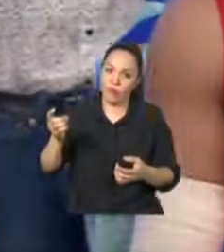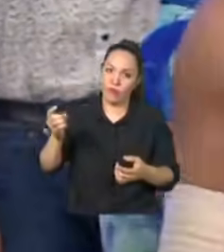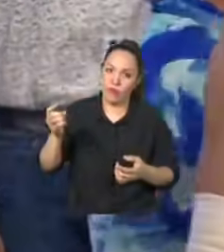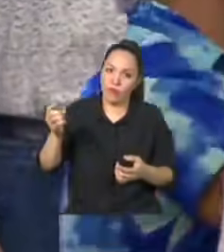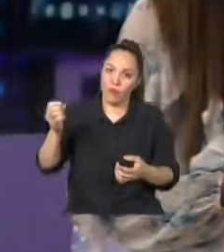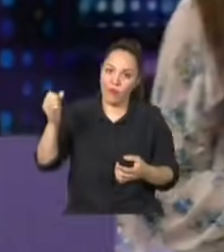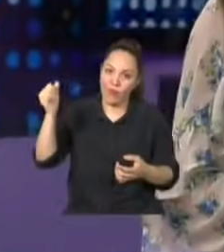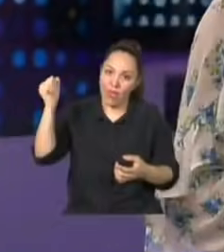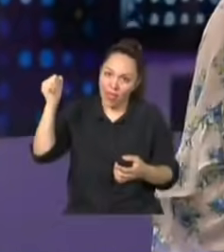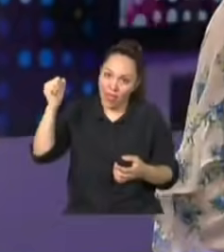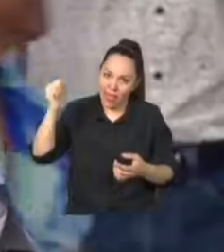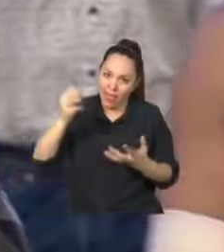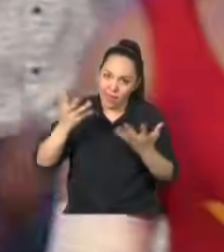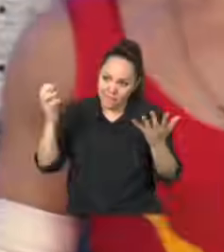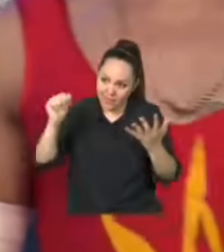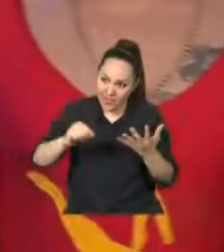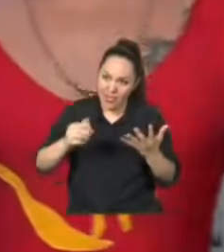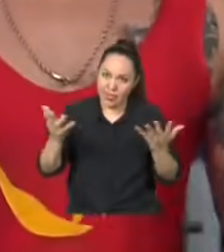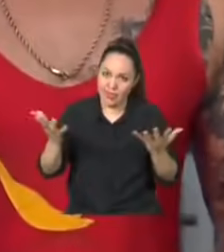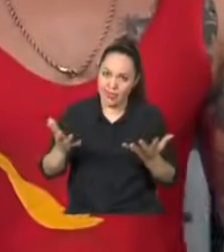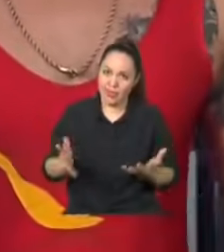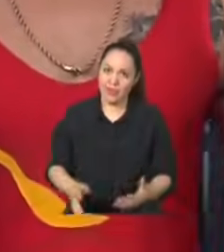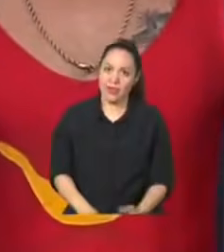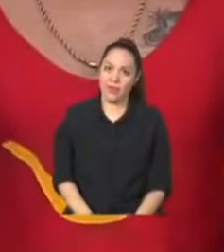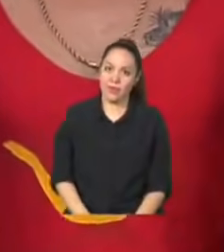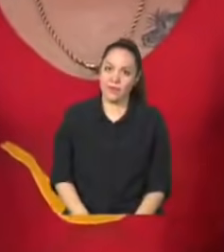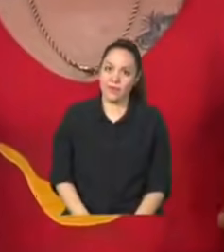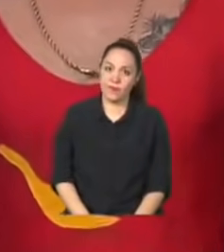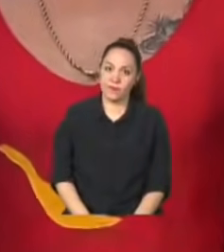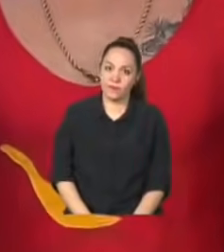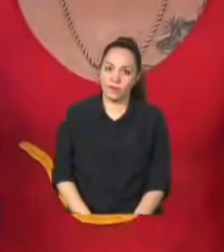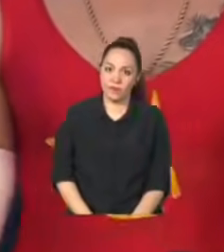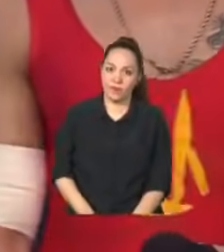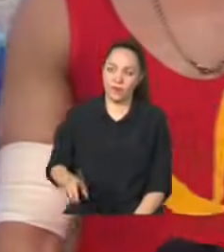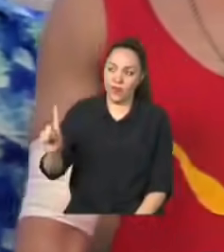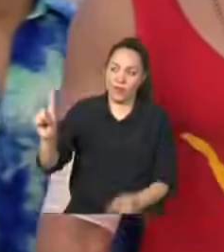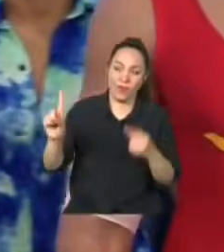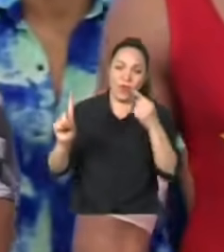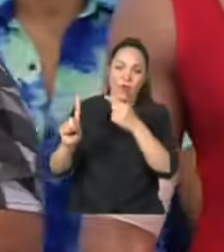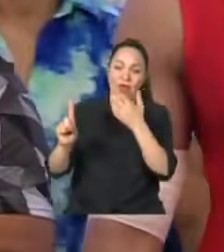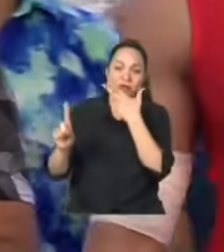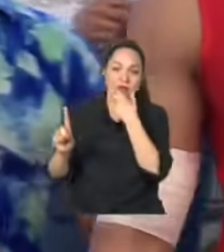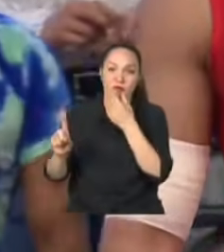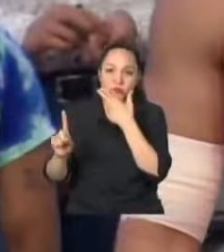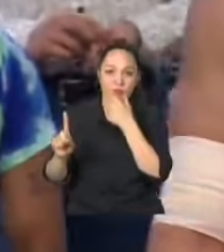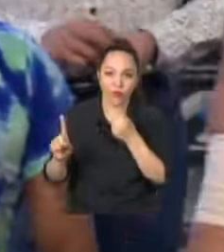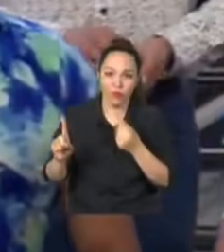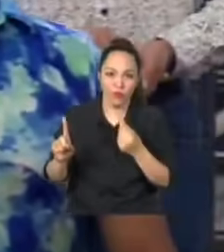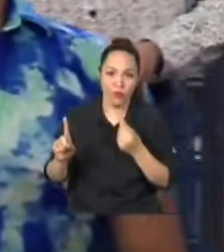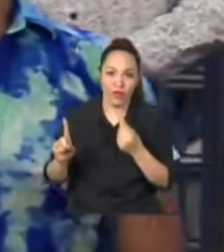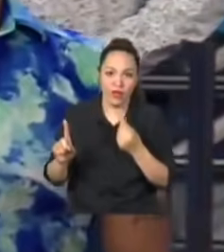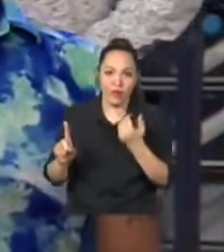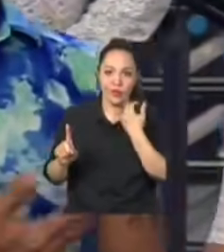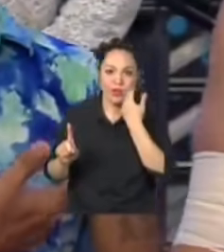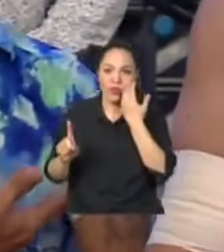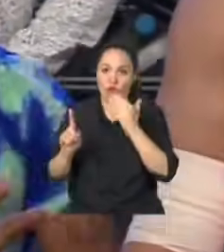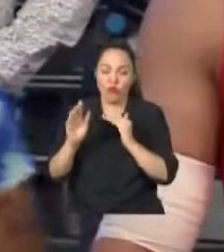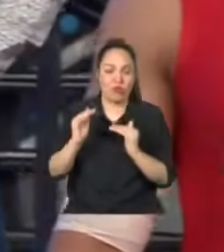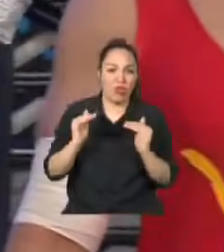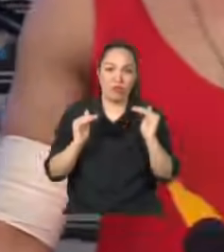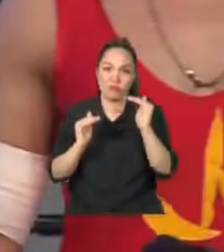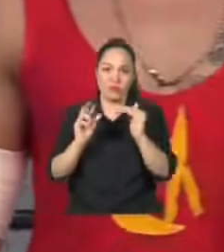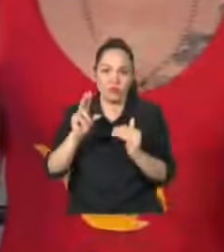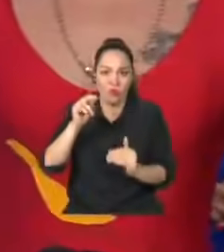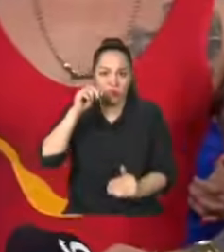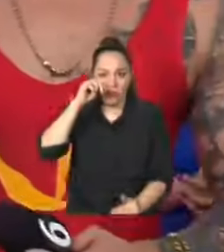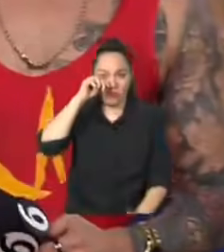Sí, pero es lo que dice un hombre. Es lo que dice un hombre. Pero no porque yo quiera hacer el amor con esa persona. Es